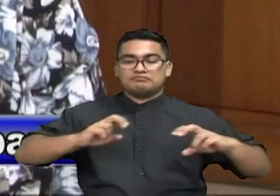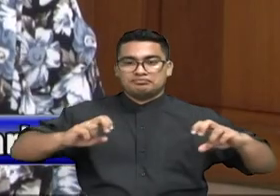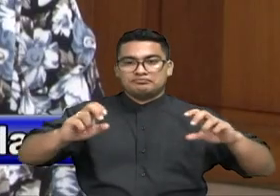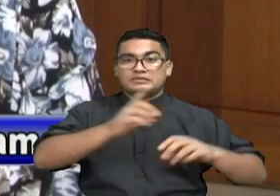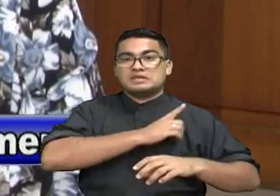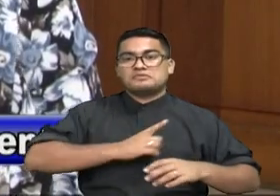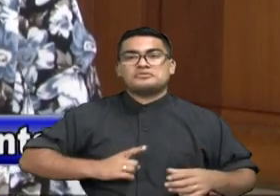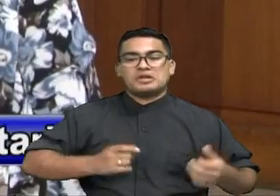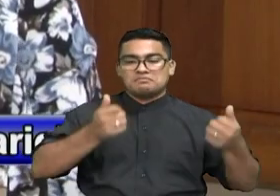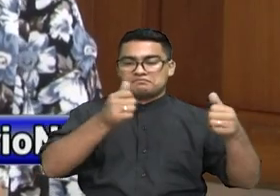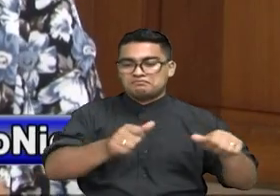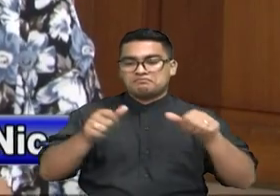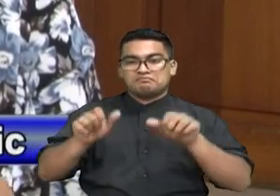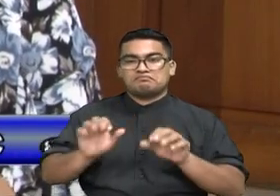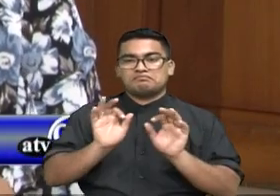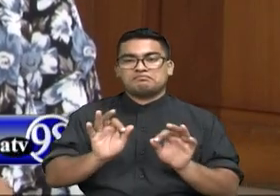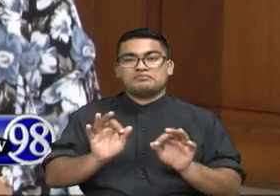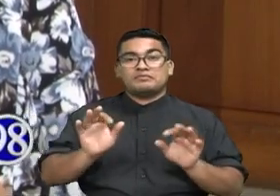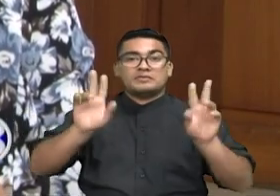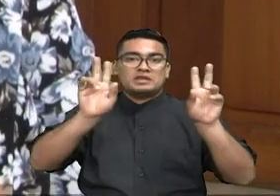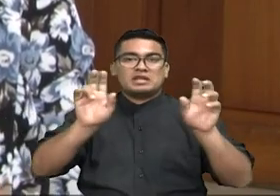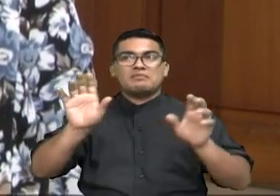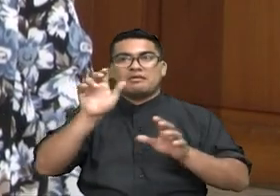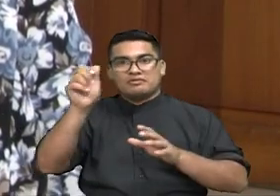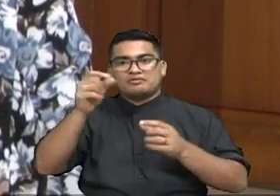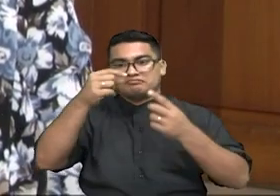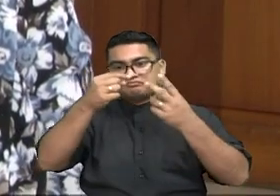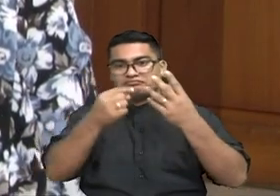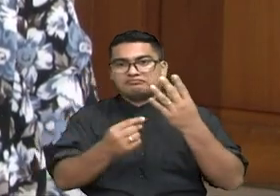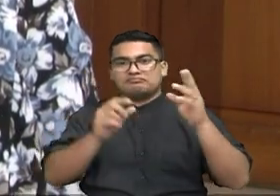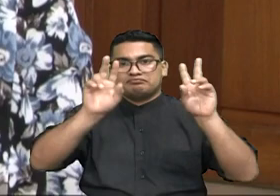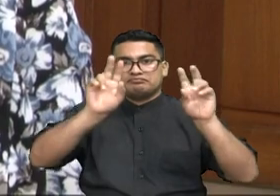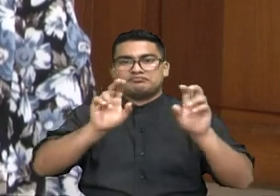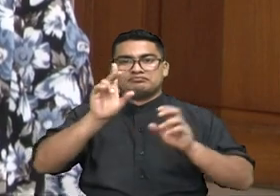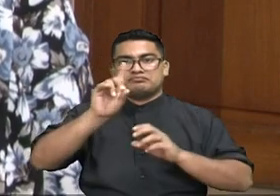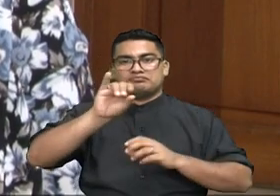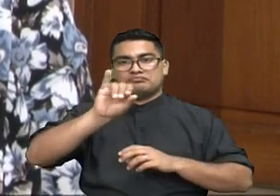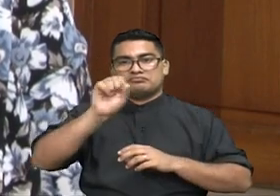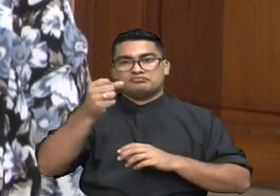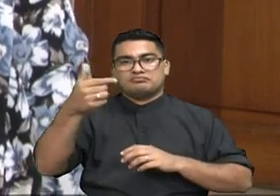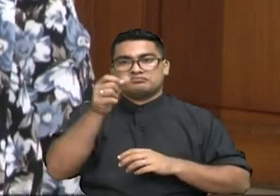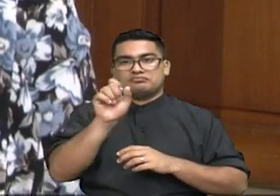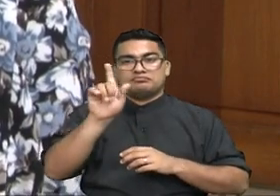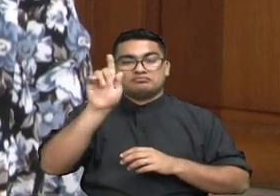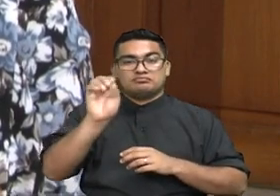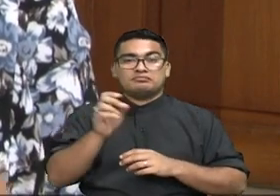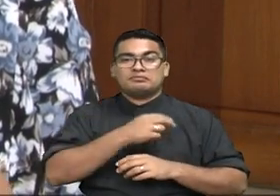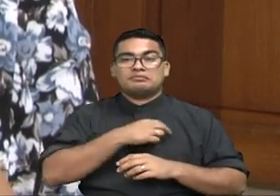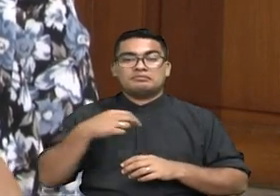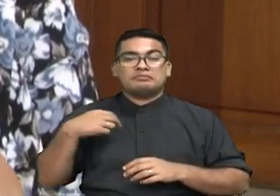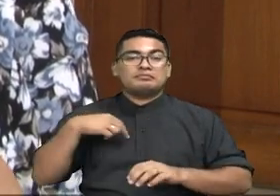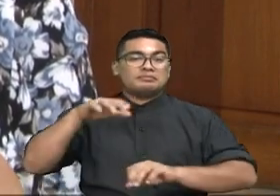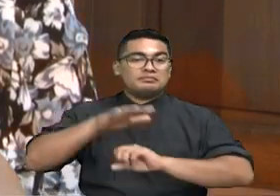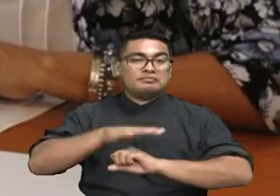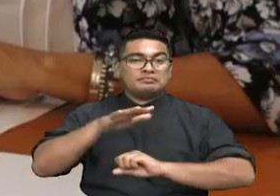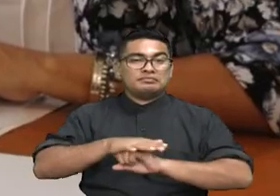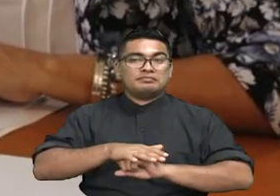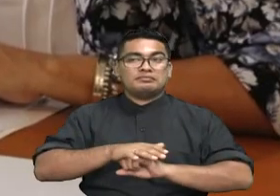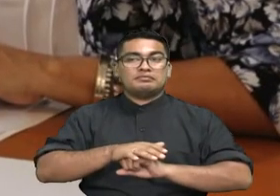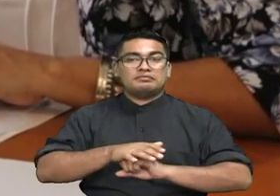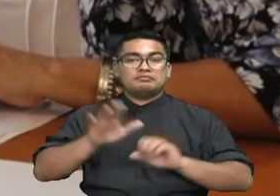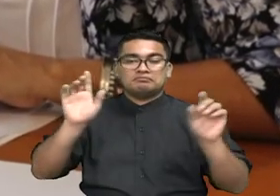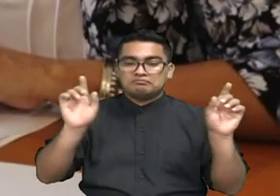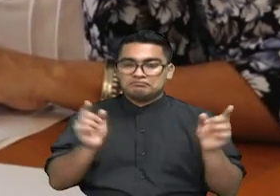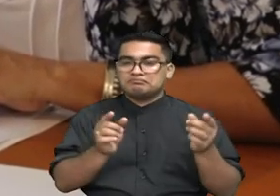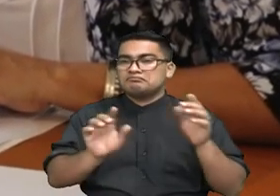aprobación. Otros temas fundamentales tuvieron que ver con la elaboración de los digestos jurídicos. Pues esta comisión logró concluir